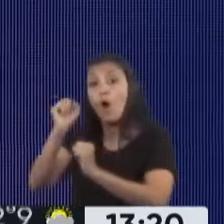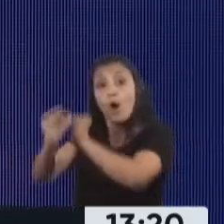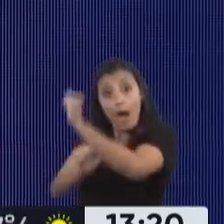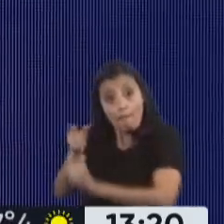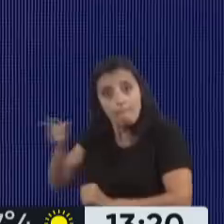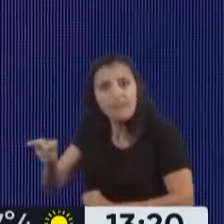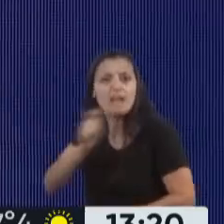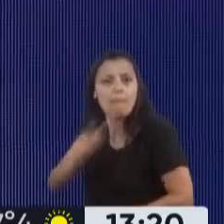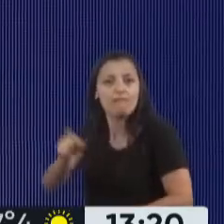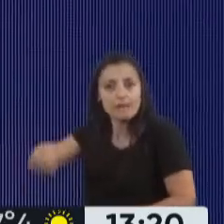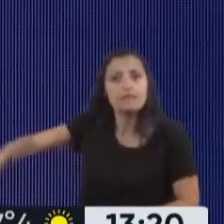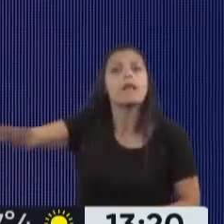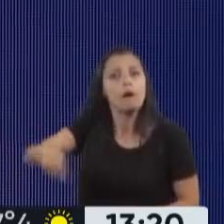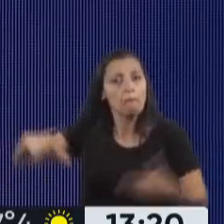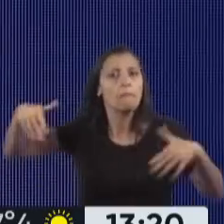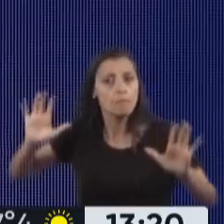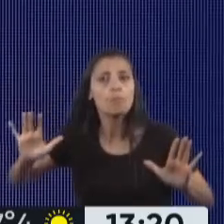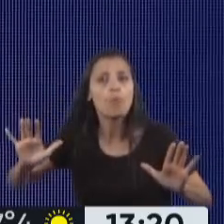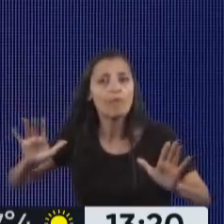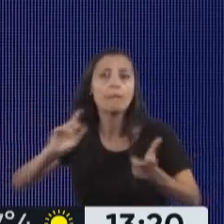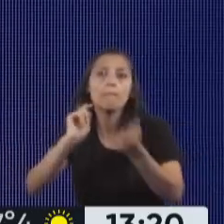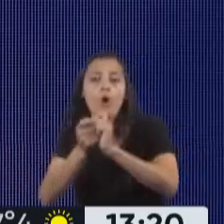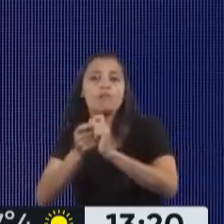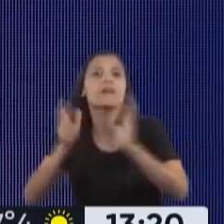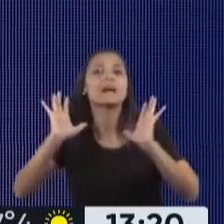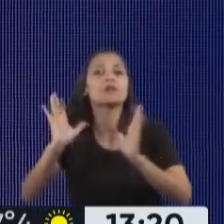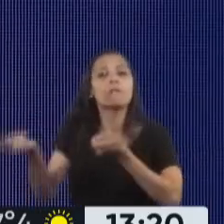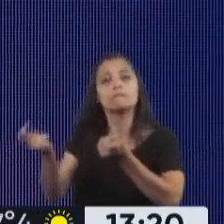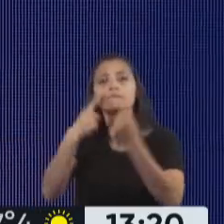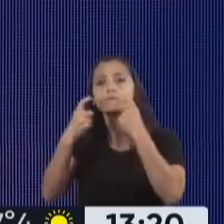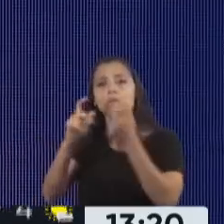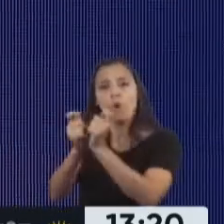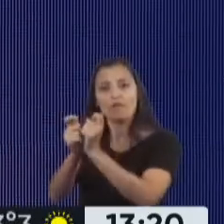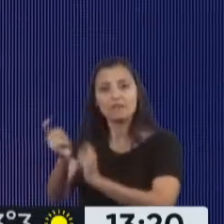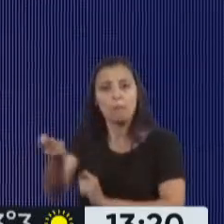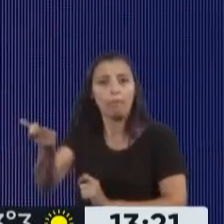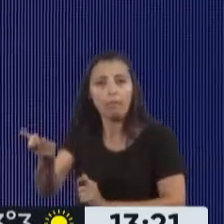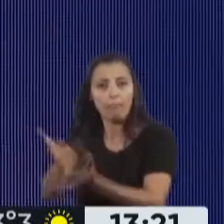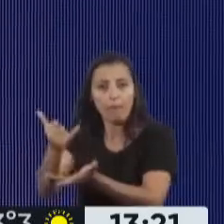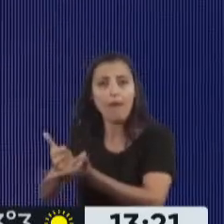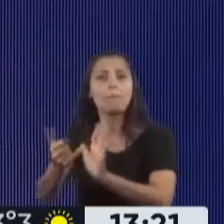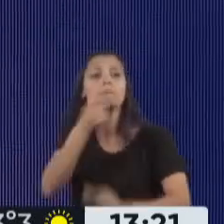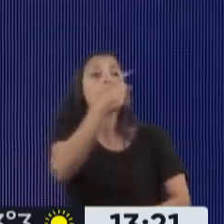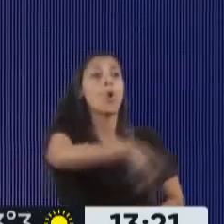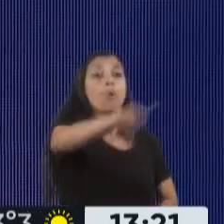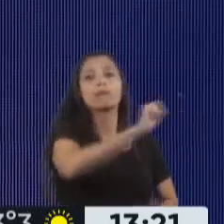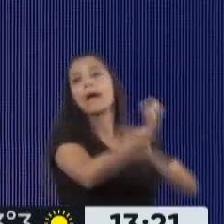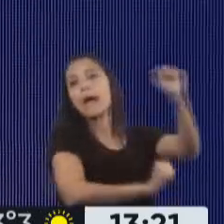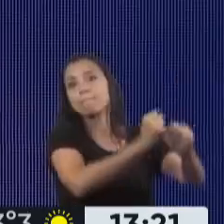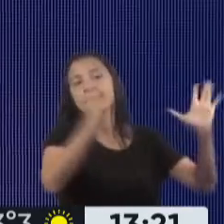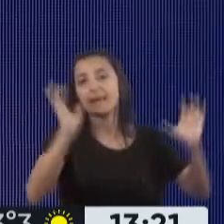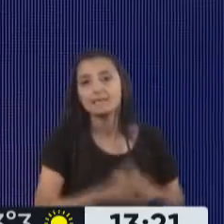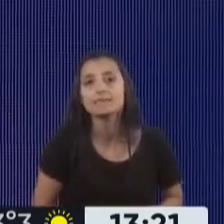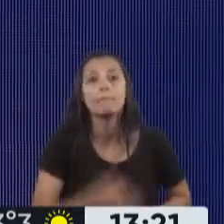más fácil, digo, porque sería una modificación en la regulación. Pero supongan que ustedes son una empresa que se dedican